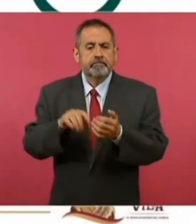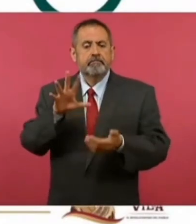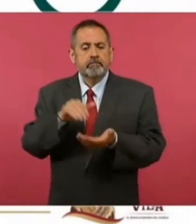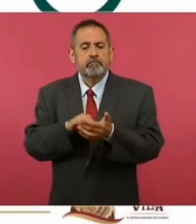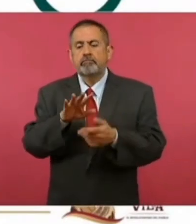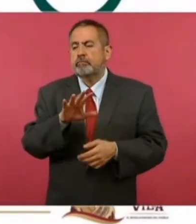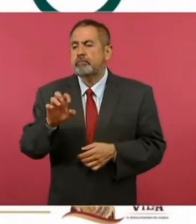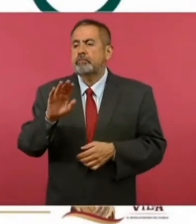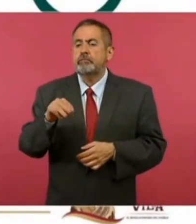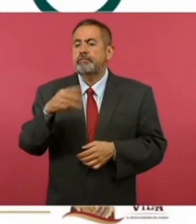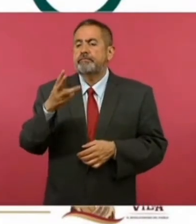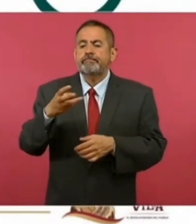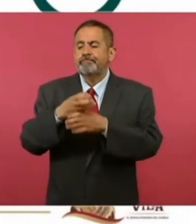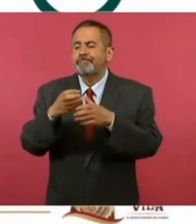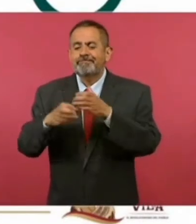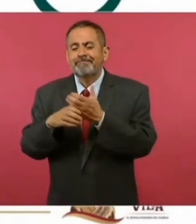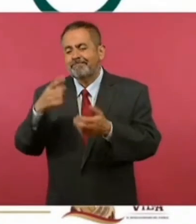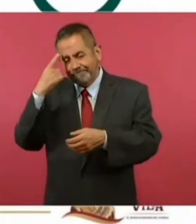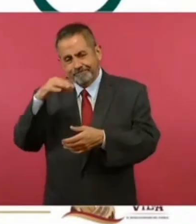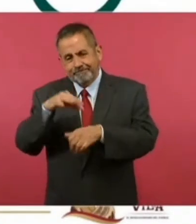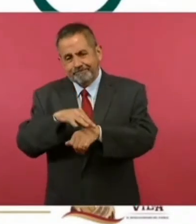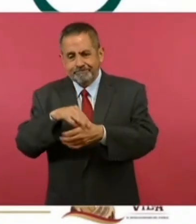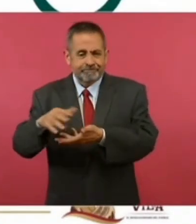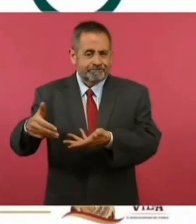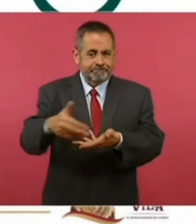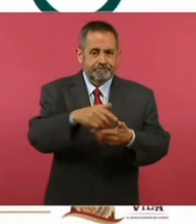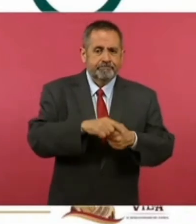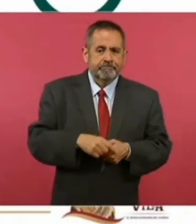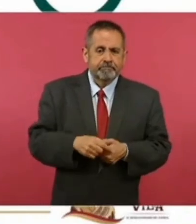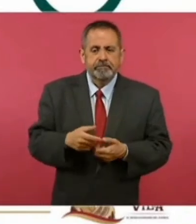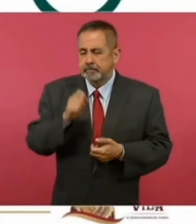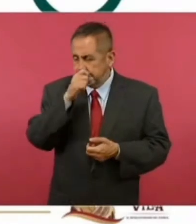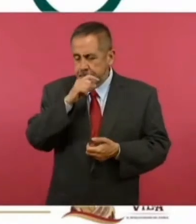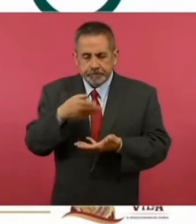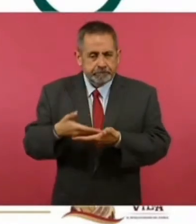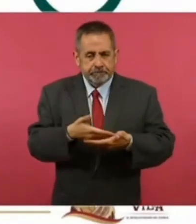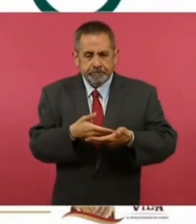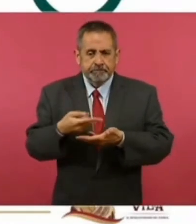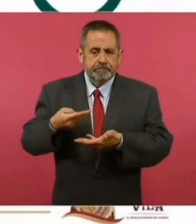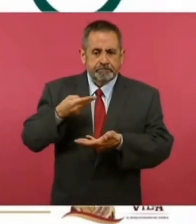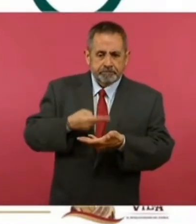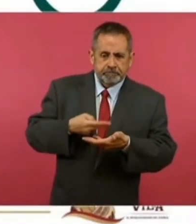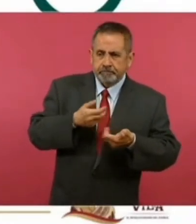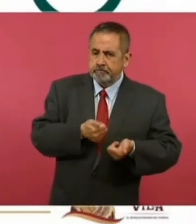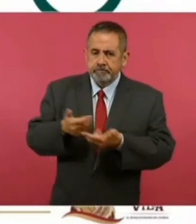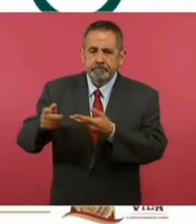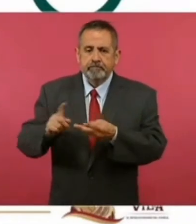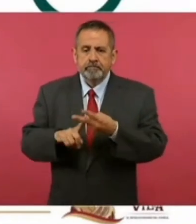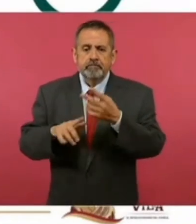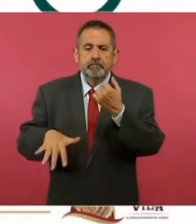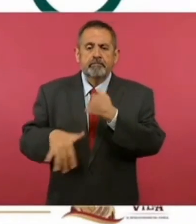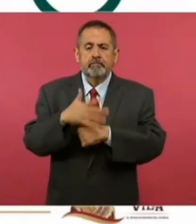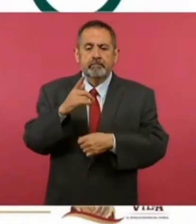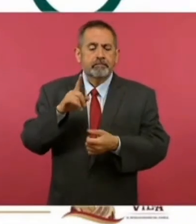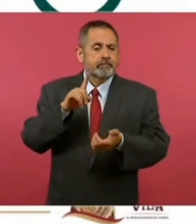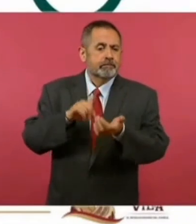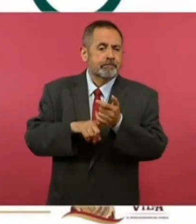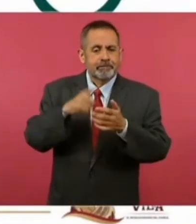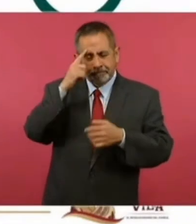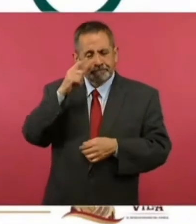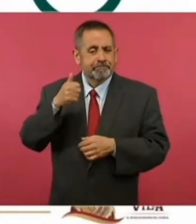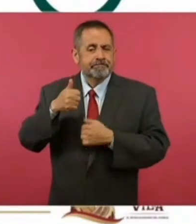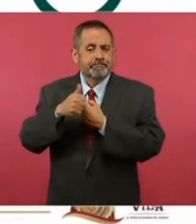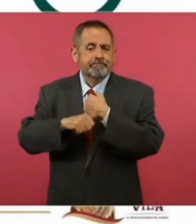quinientos noventa y tres equipos médicos aquí se destacan veinte incubadoras de traslado además de quince unidades de otorrinolaringología